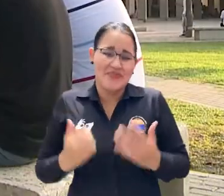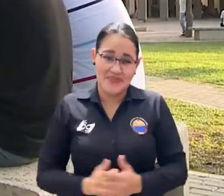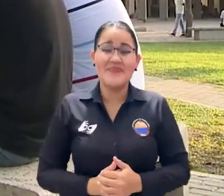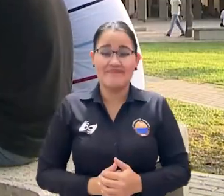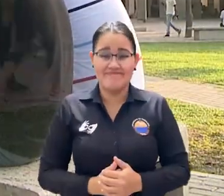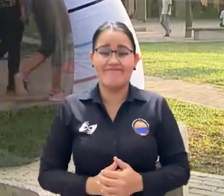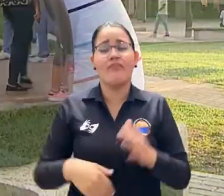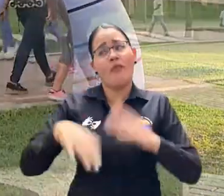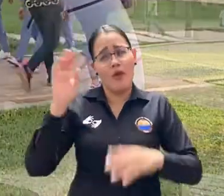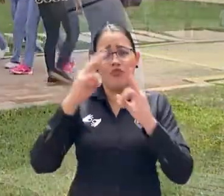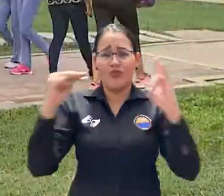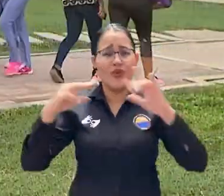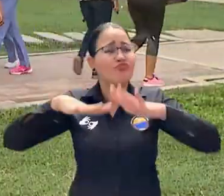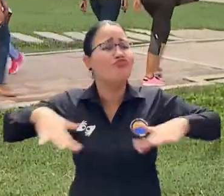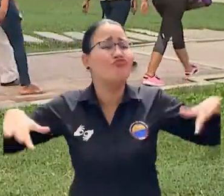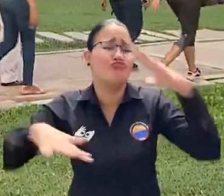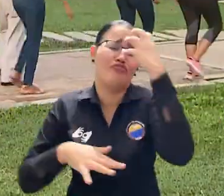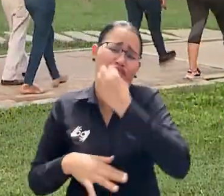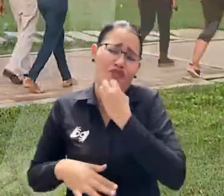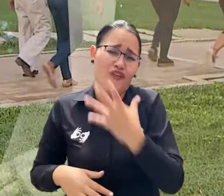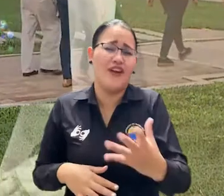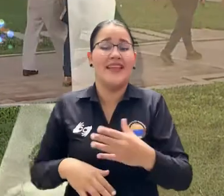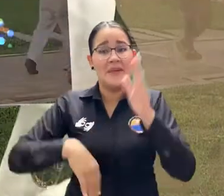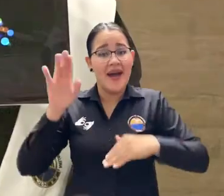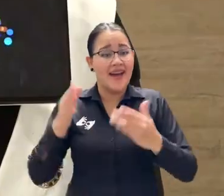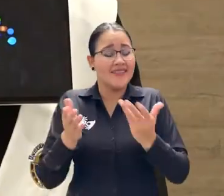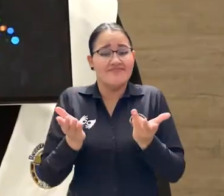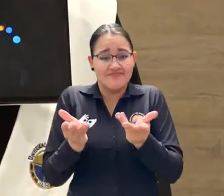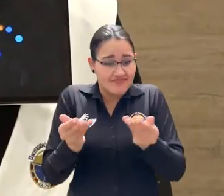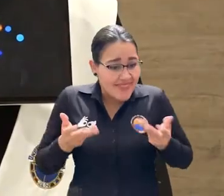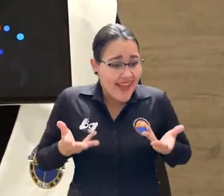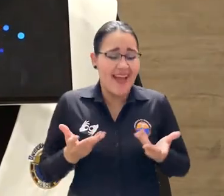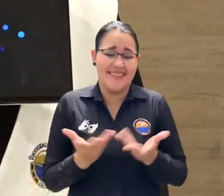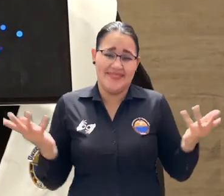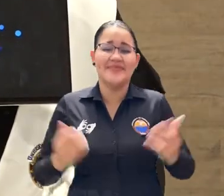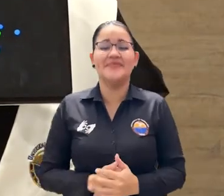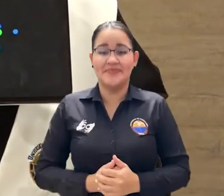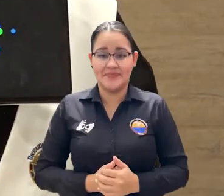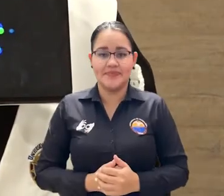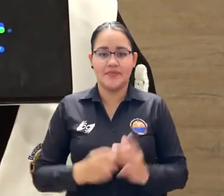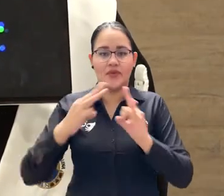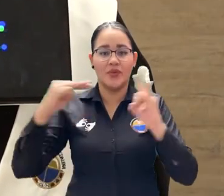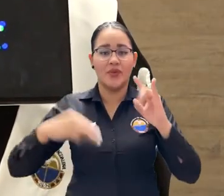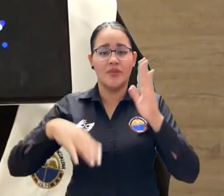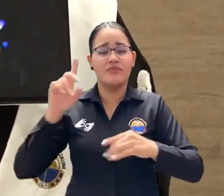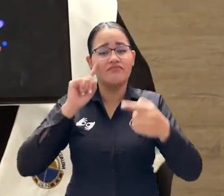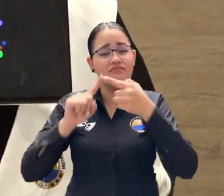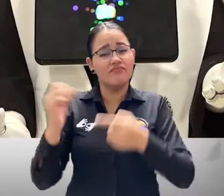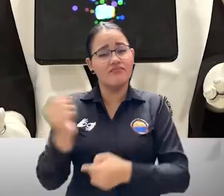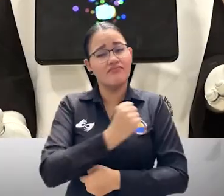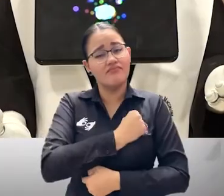lo que nos ofrece a todos los estudiantes. Mi Magdalena siembra fraternidad y sentido de pertenencia entre sus